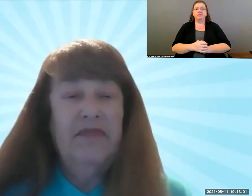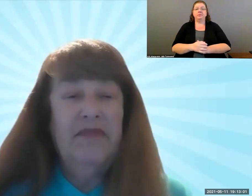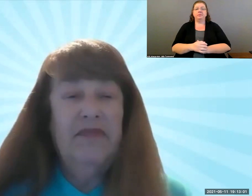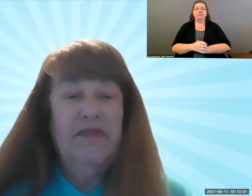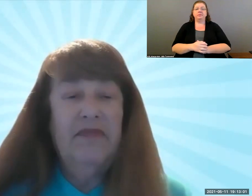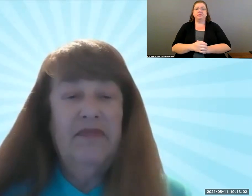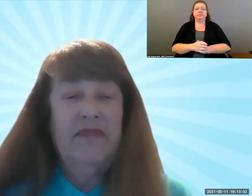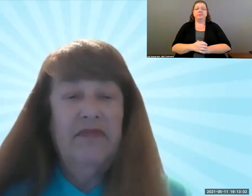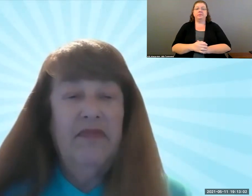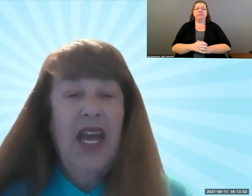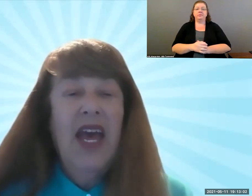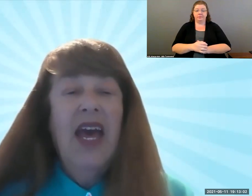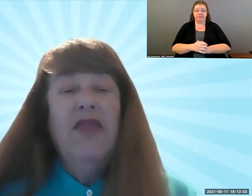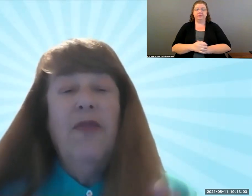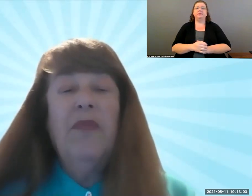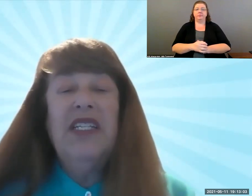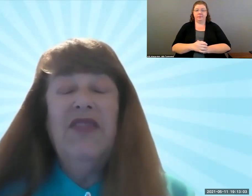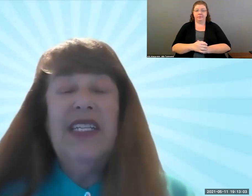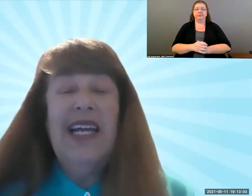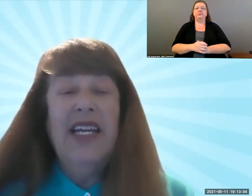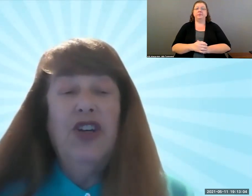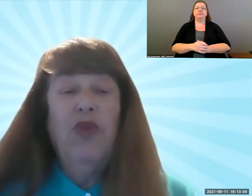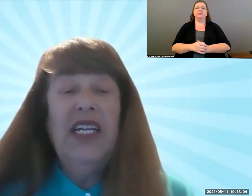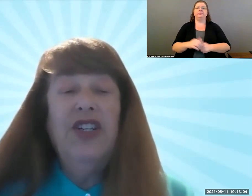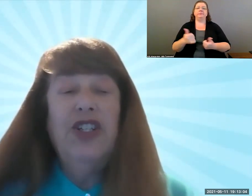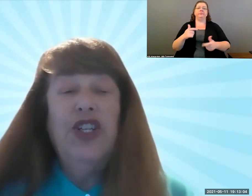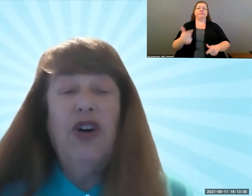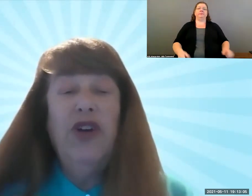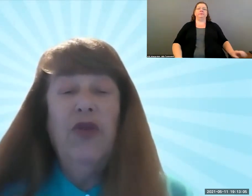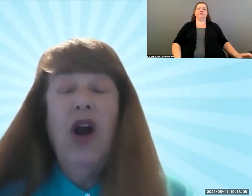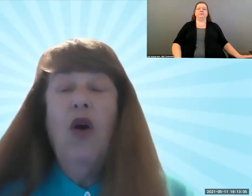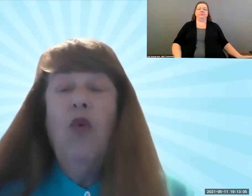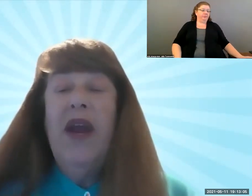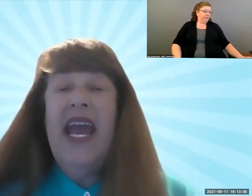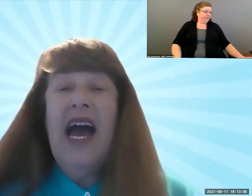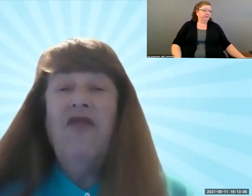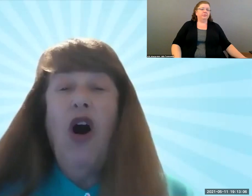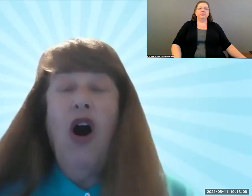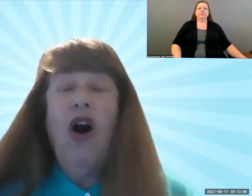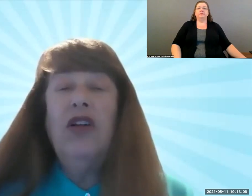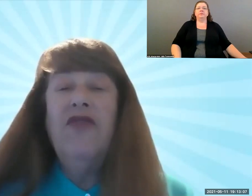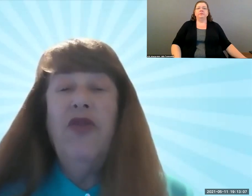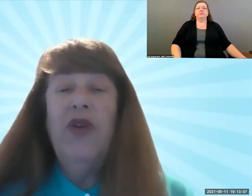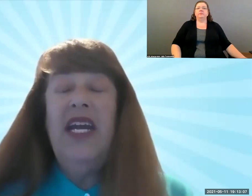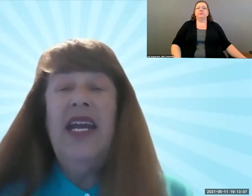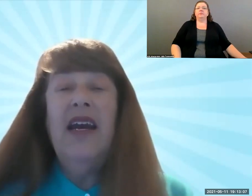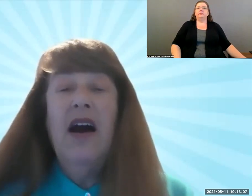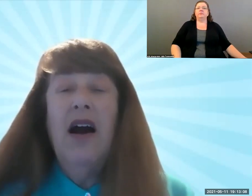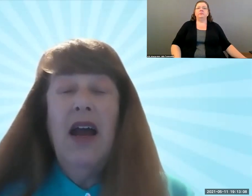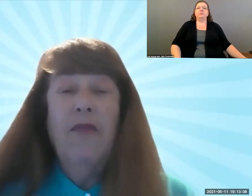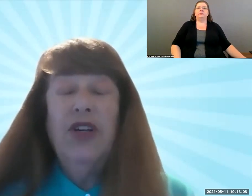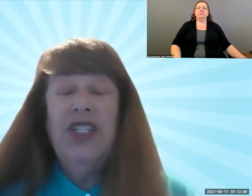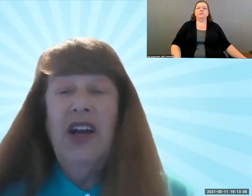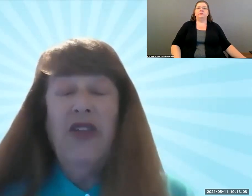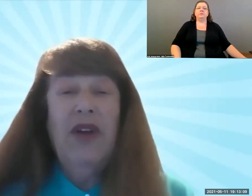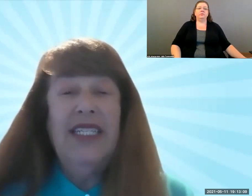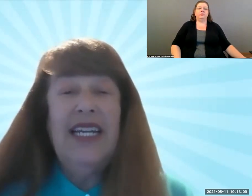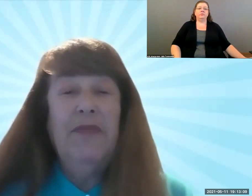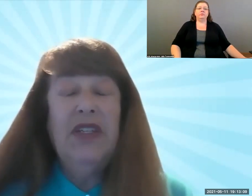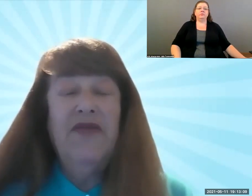diapositiva el propósito de esta diapositiva es enseñarles a ustedes que nosotros tenemos